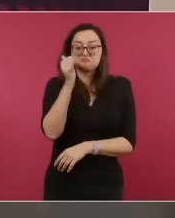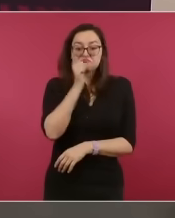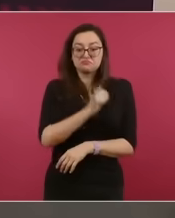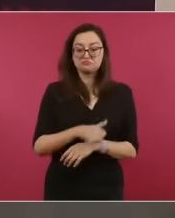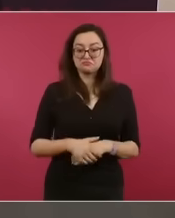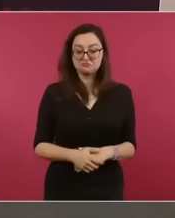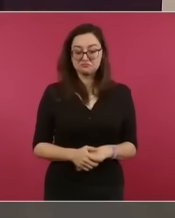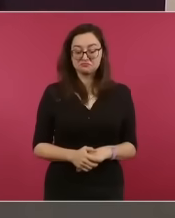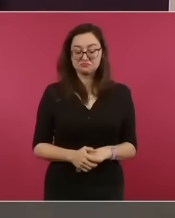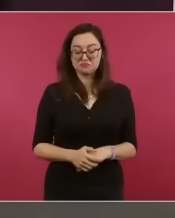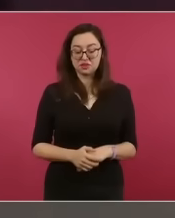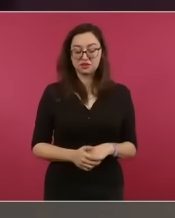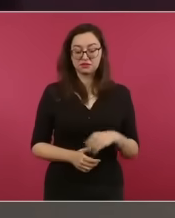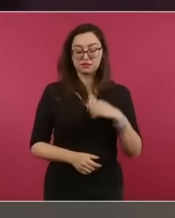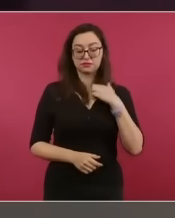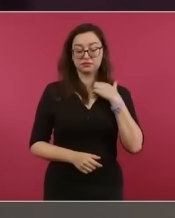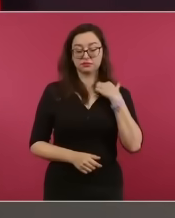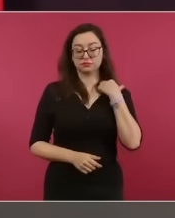pues